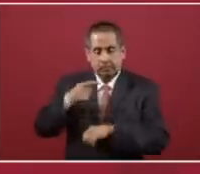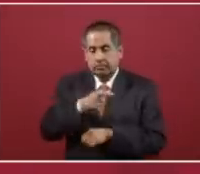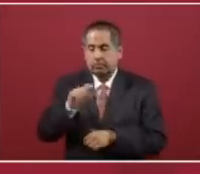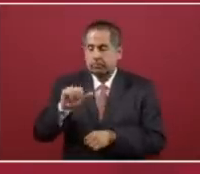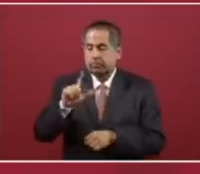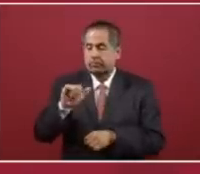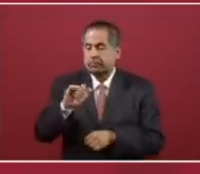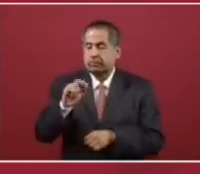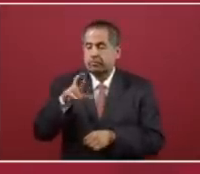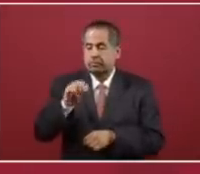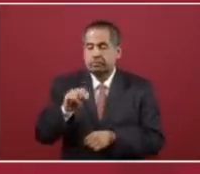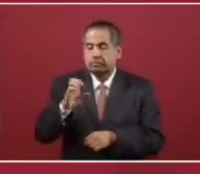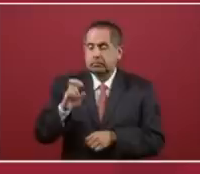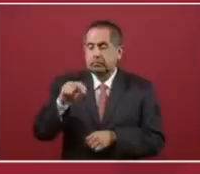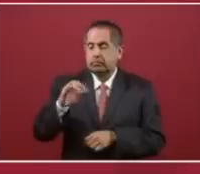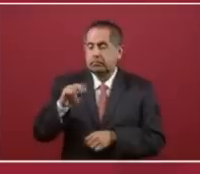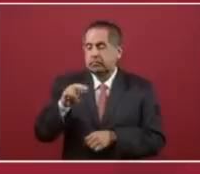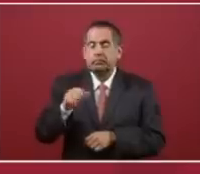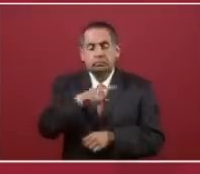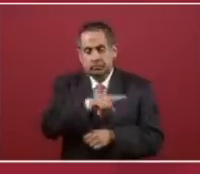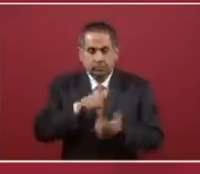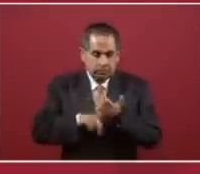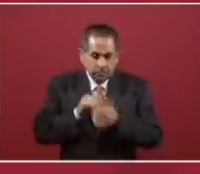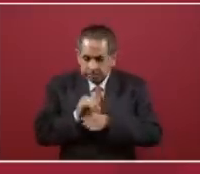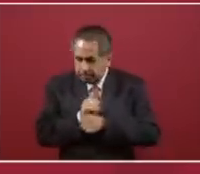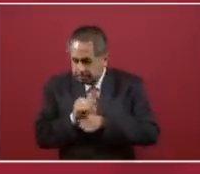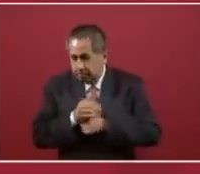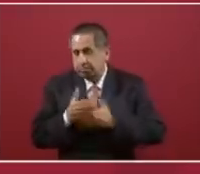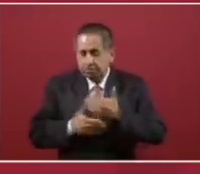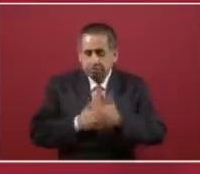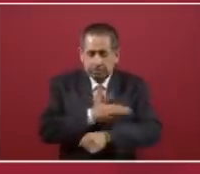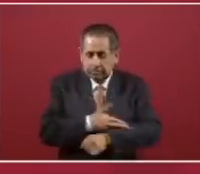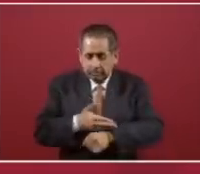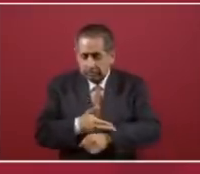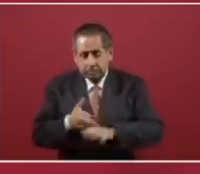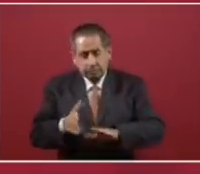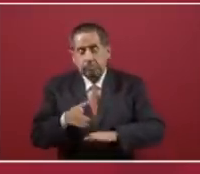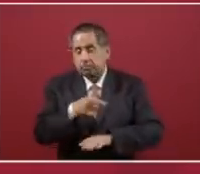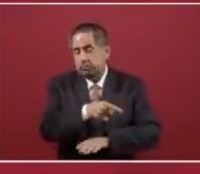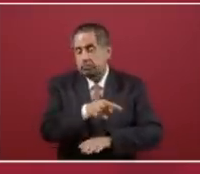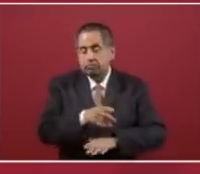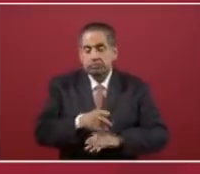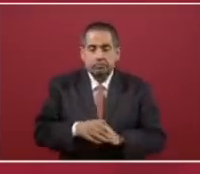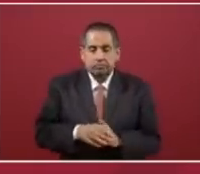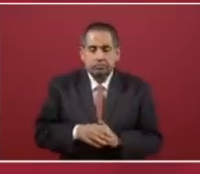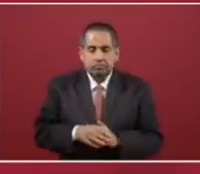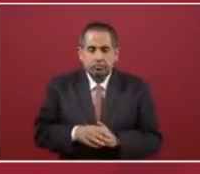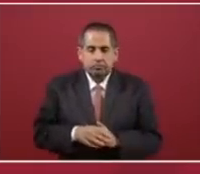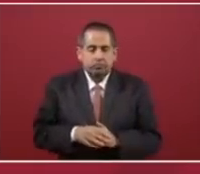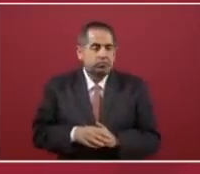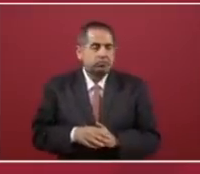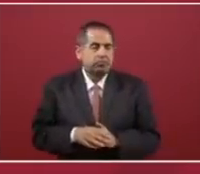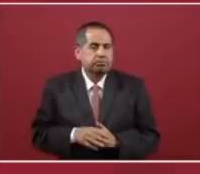este encinas se está trabajando este